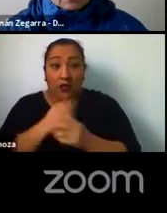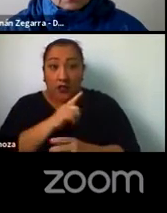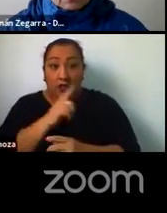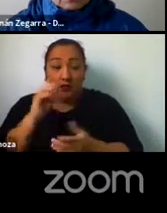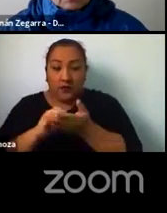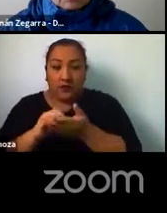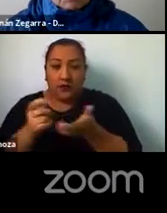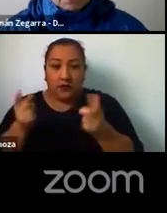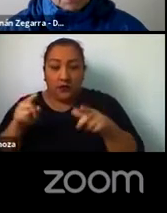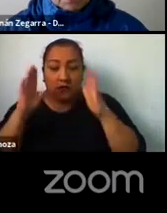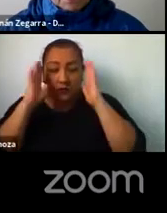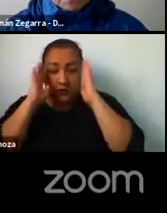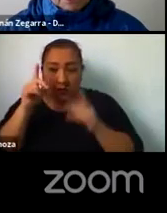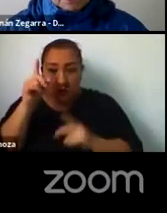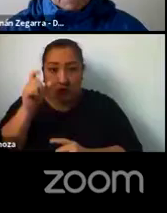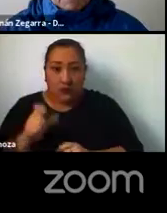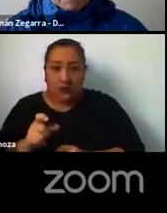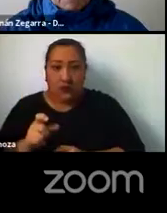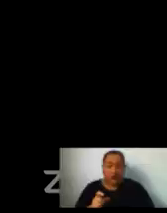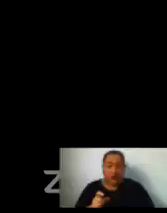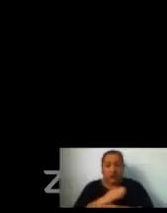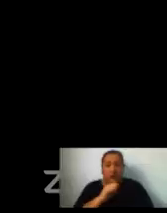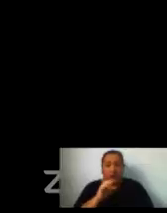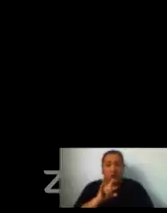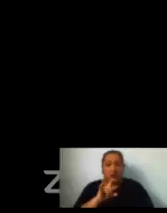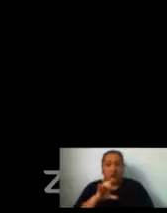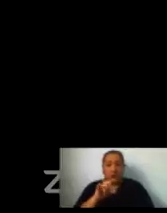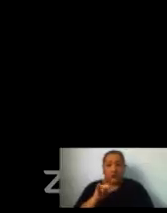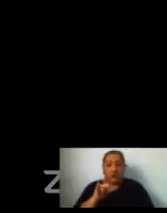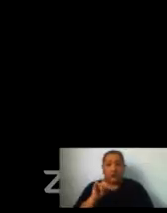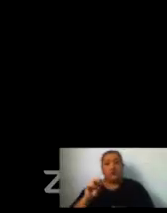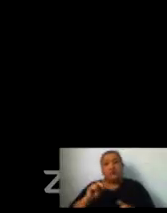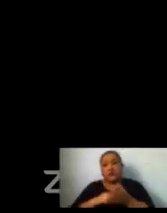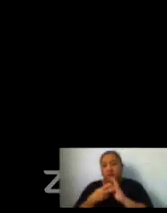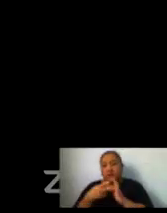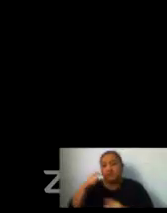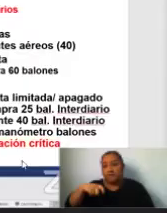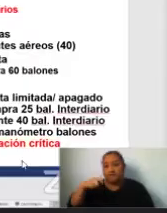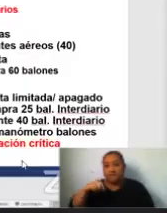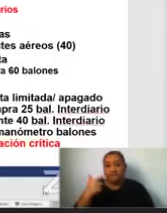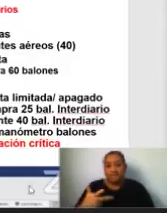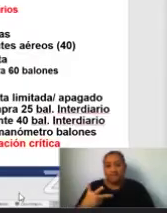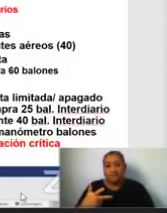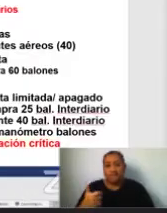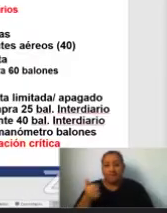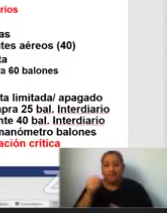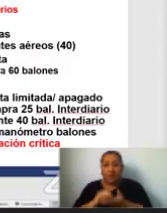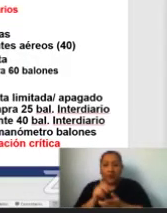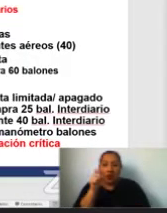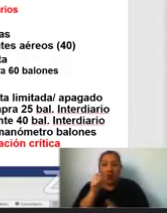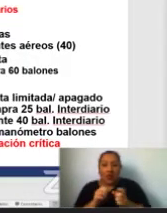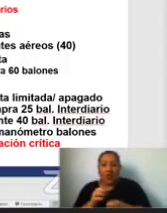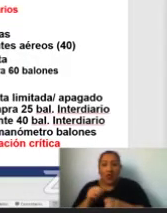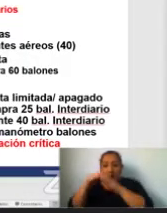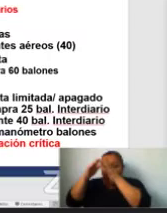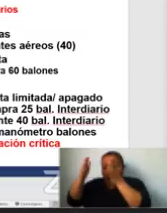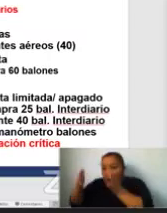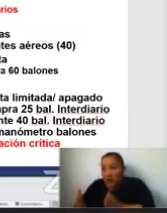una atención de un paciente en UCI, requiere aproximadamente de 3 a más balones de oxígeno por